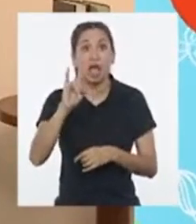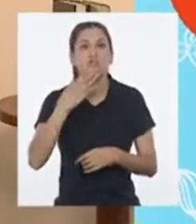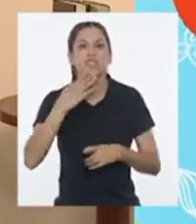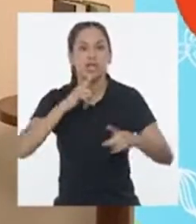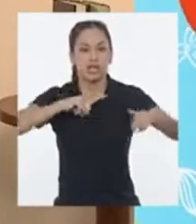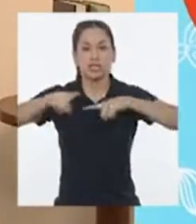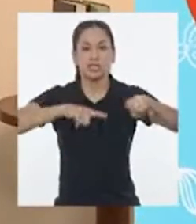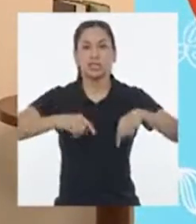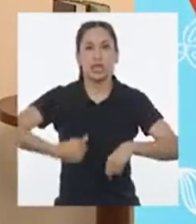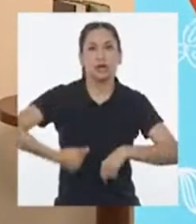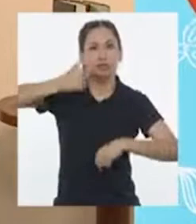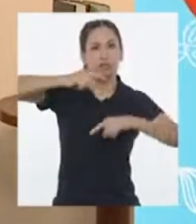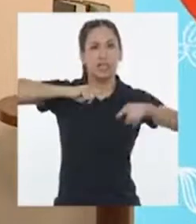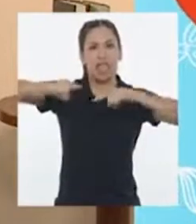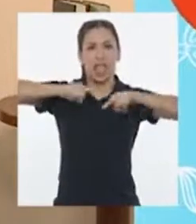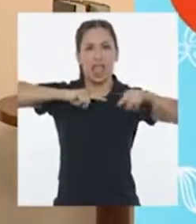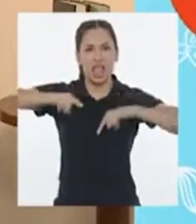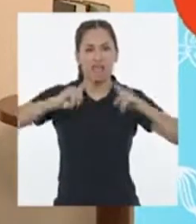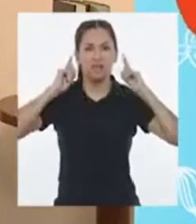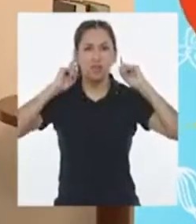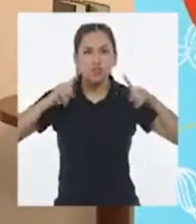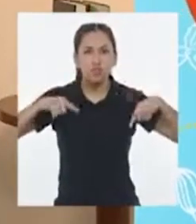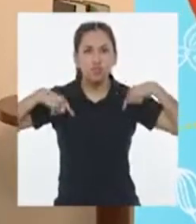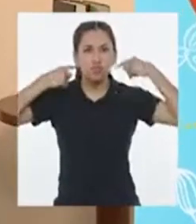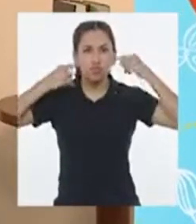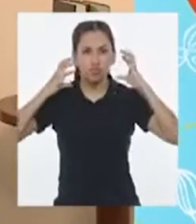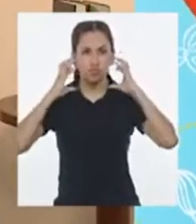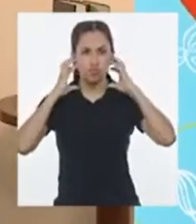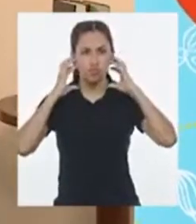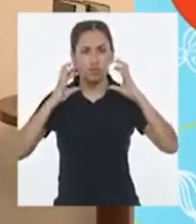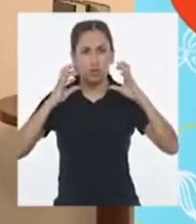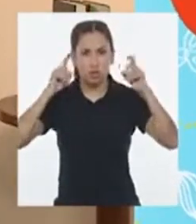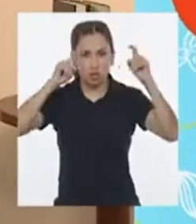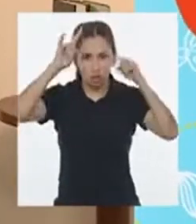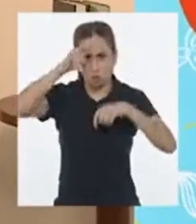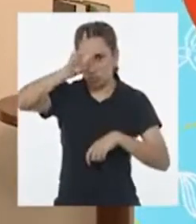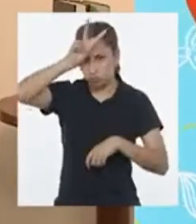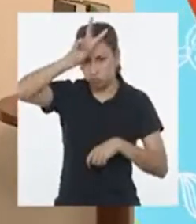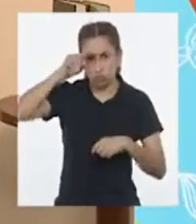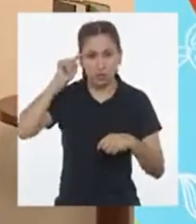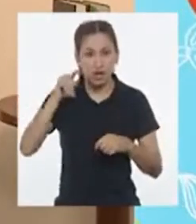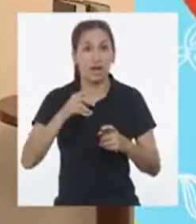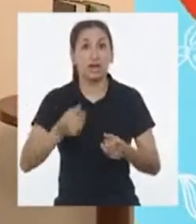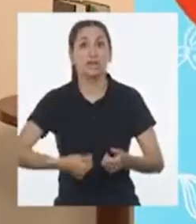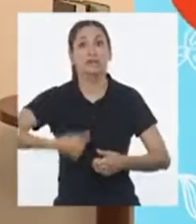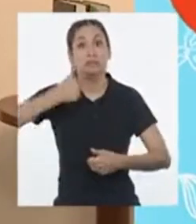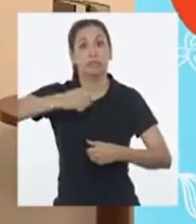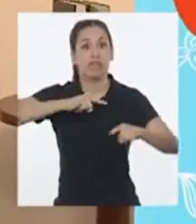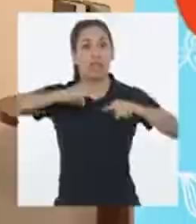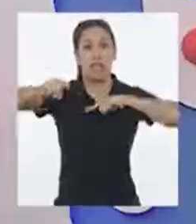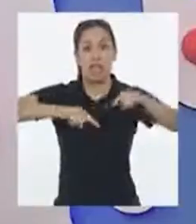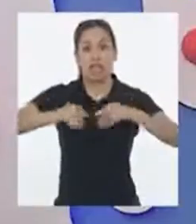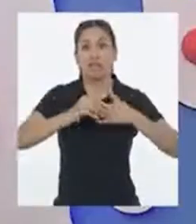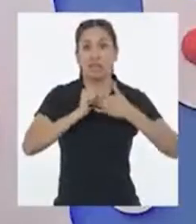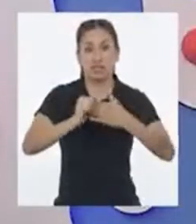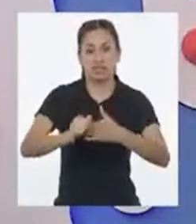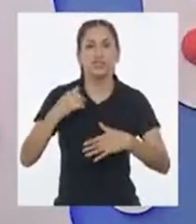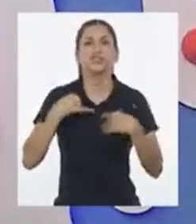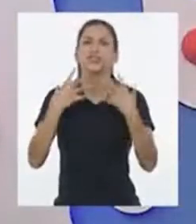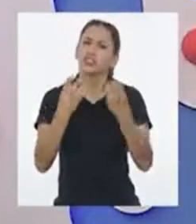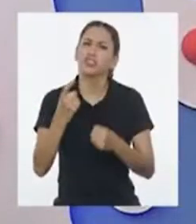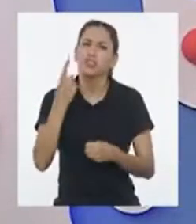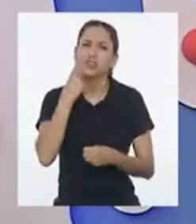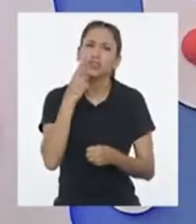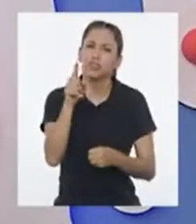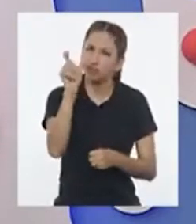estaban dirigidos por un curaca. Recordemos que ellos tenían la autoridad de guía y jefe. quisiera saber